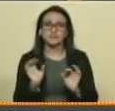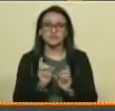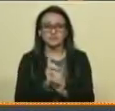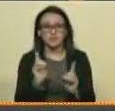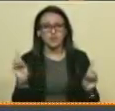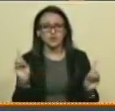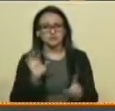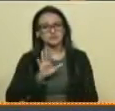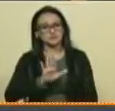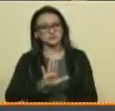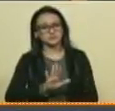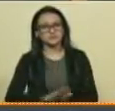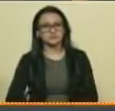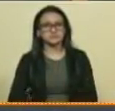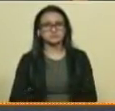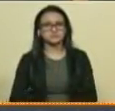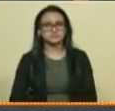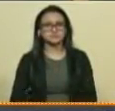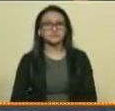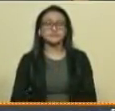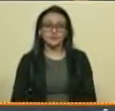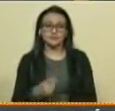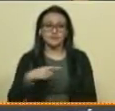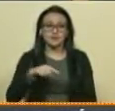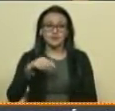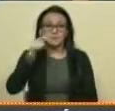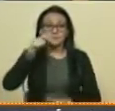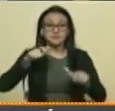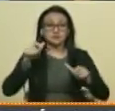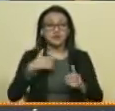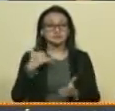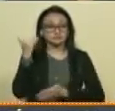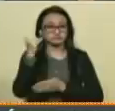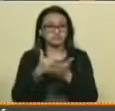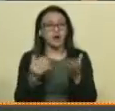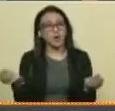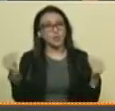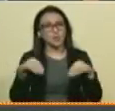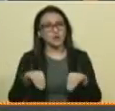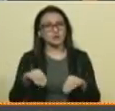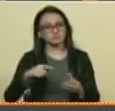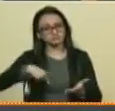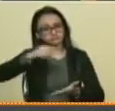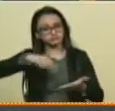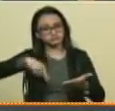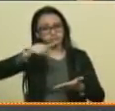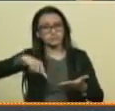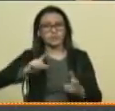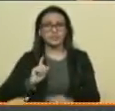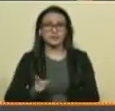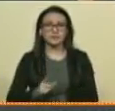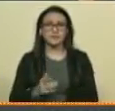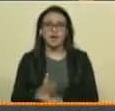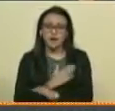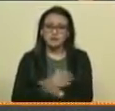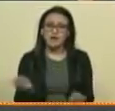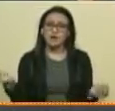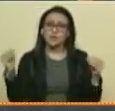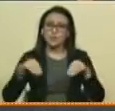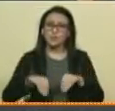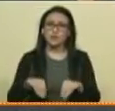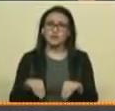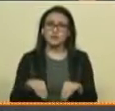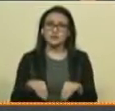democrática, para lo cual consideramos conveniente que los candidatos suscribamos un acuerdo por escrito. Estamos de acuerdo en suscribir